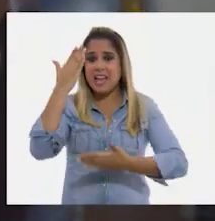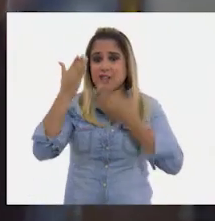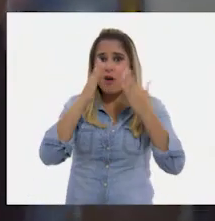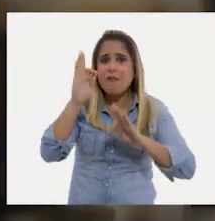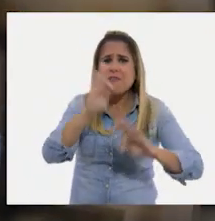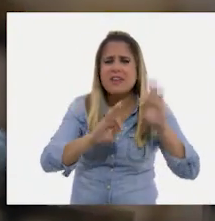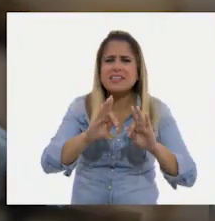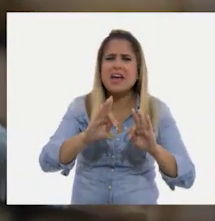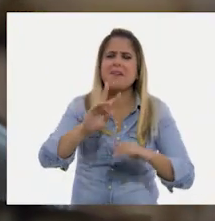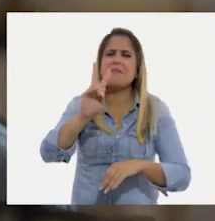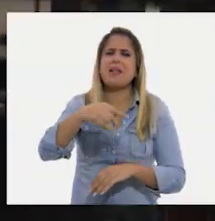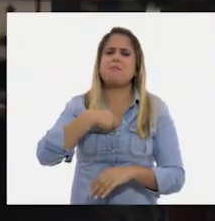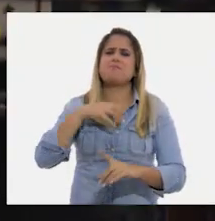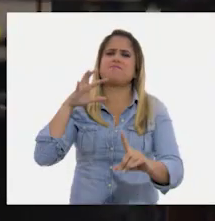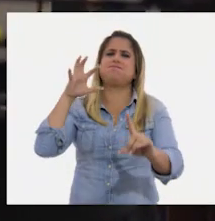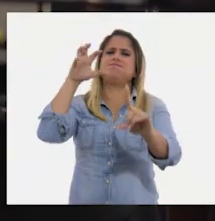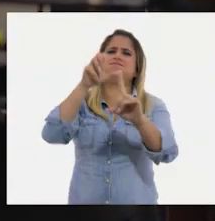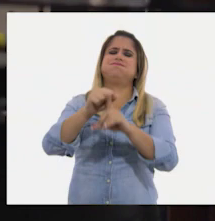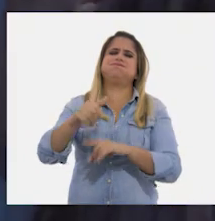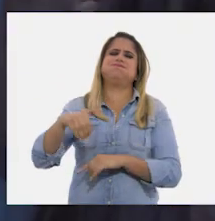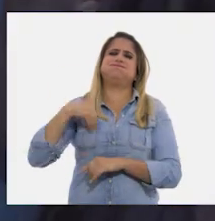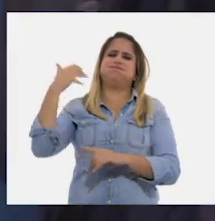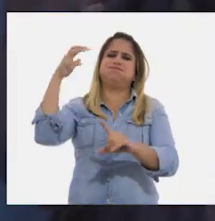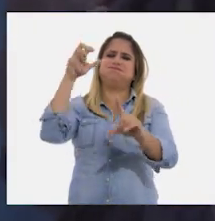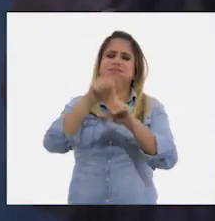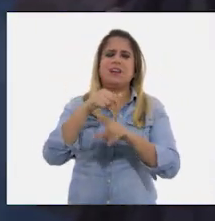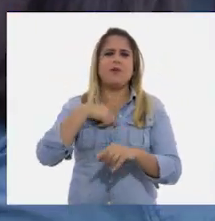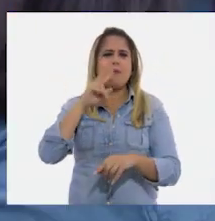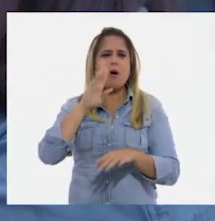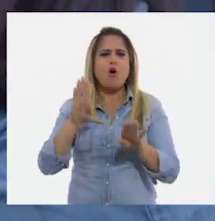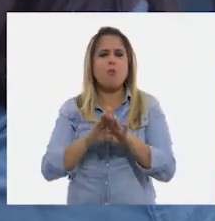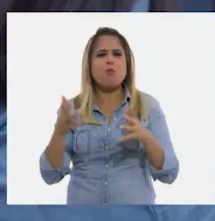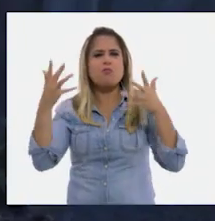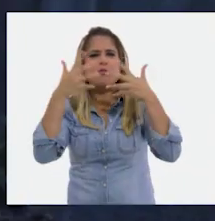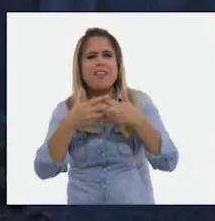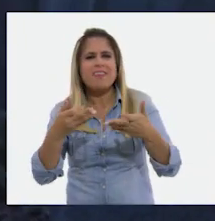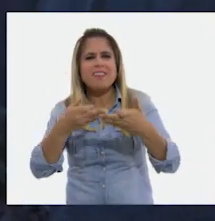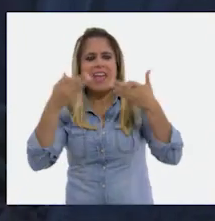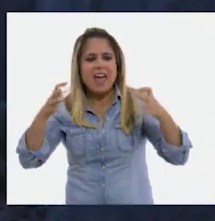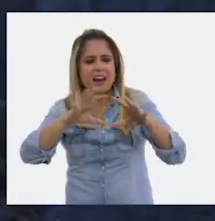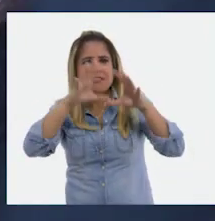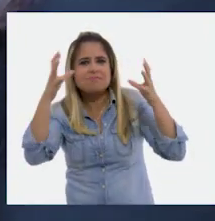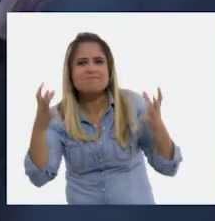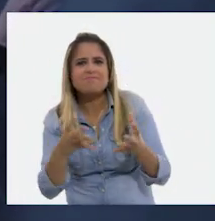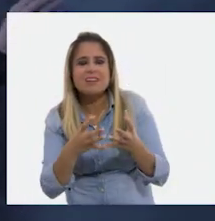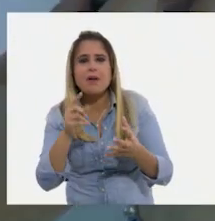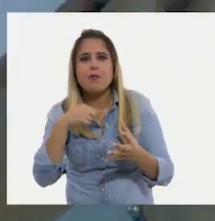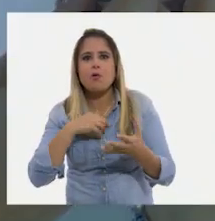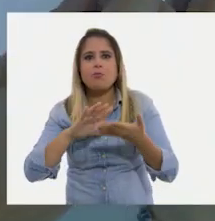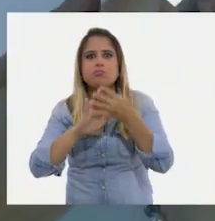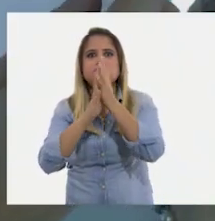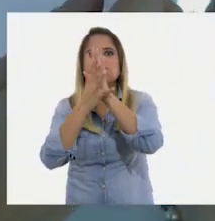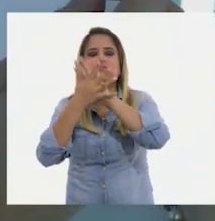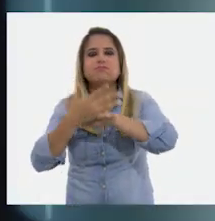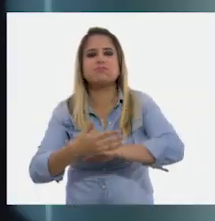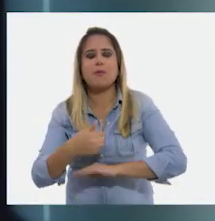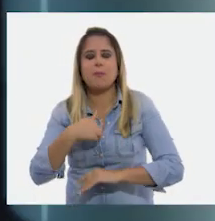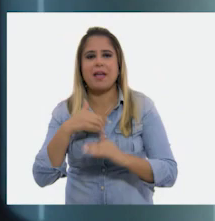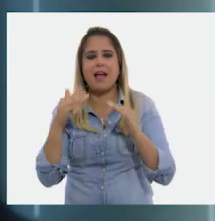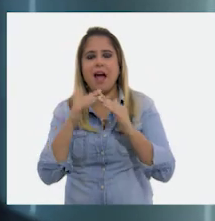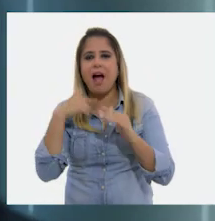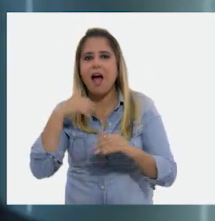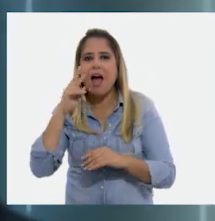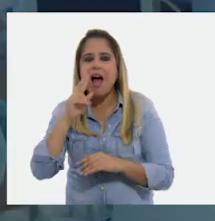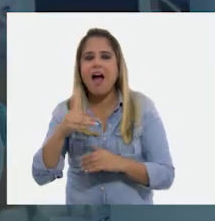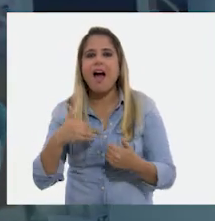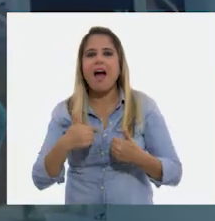física fue mi primer reto y entender cómo funcionaba nuestra Tierra se convirtió en mi pasión. Después de muchos años,